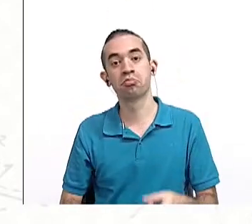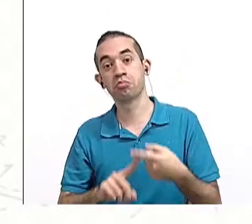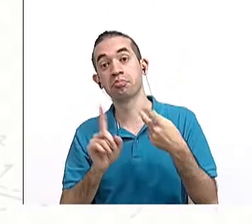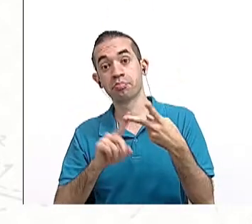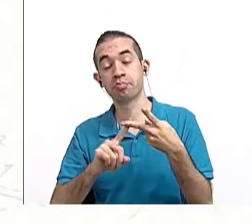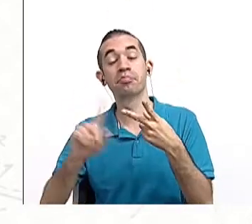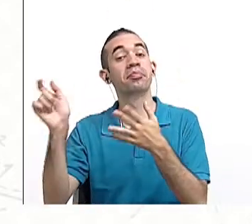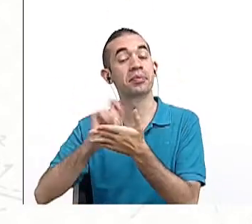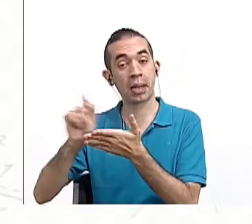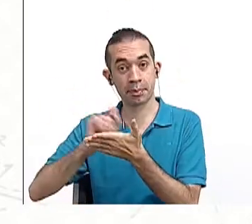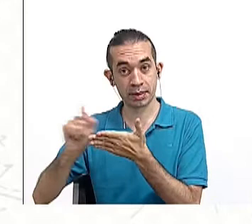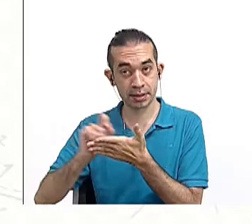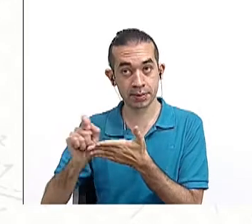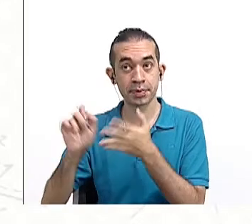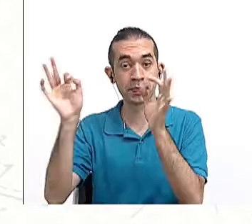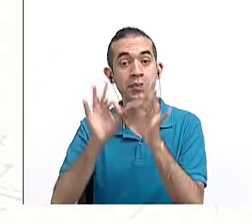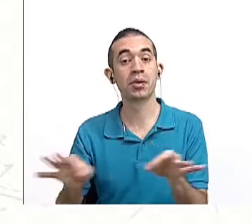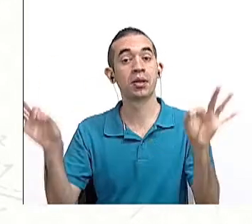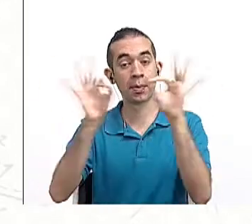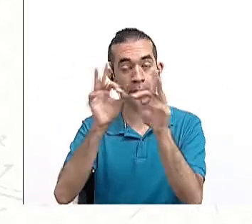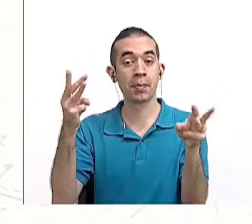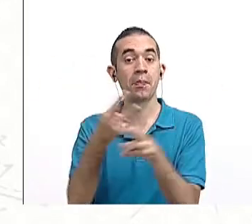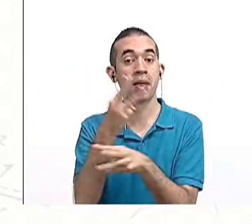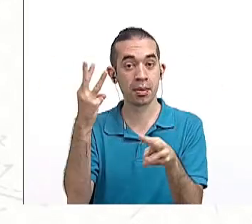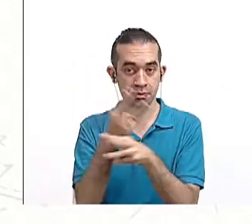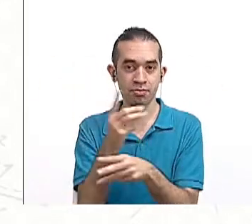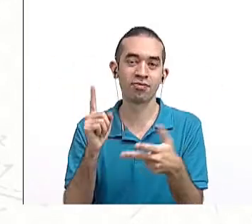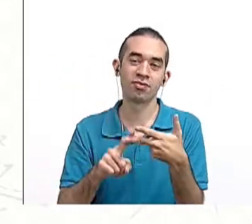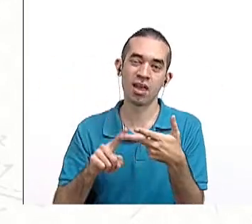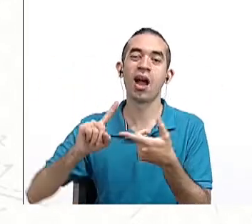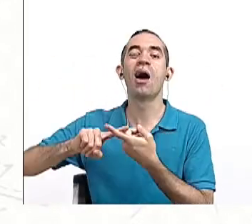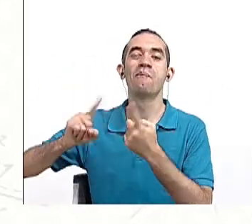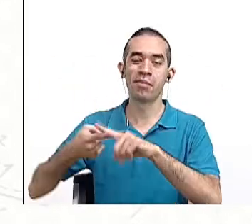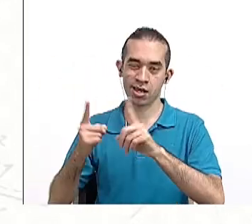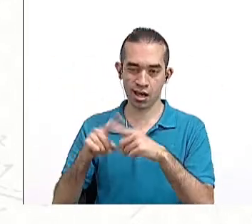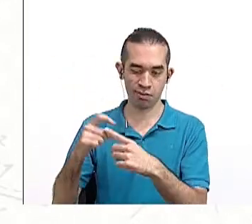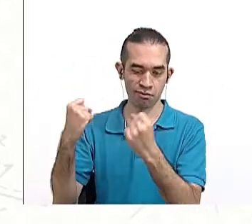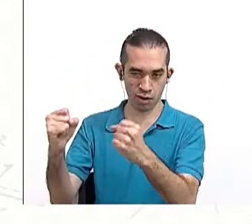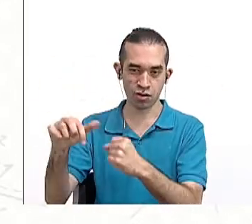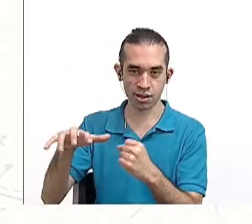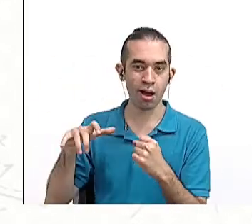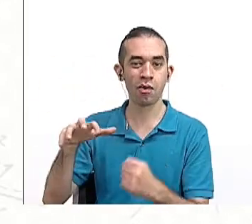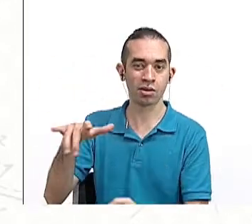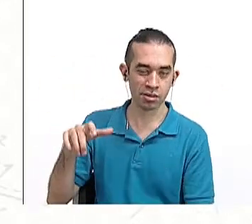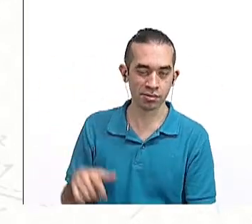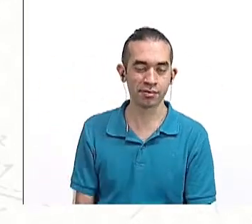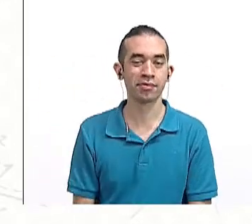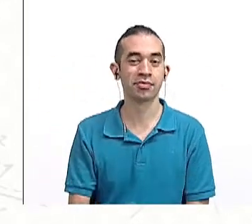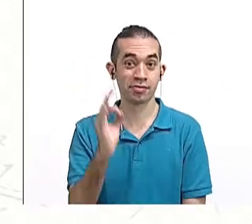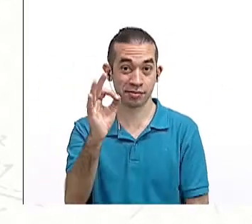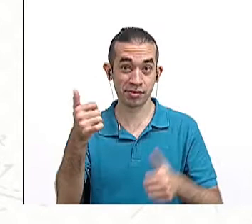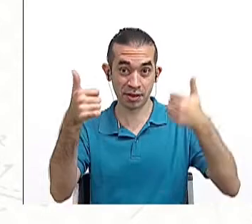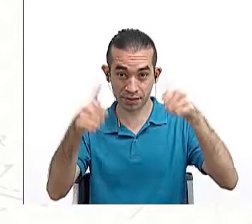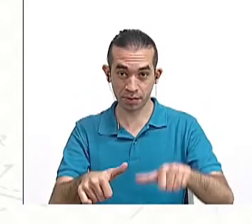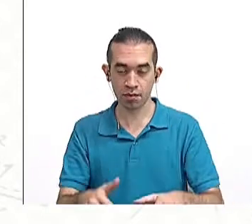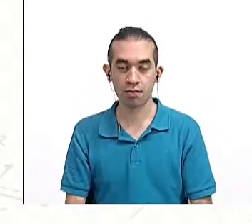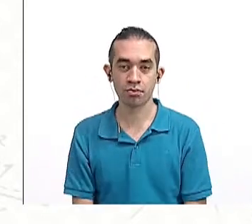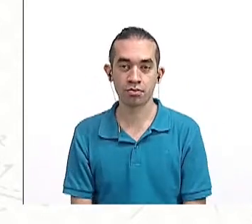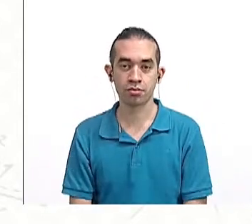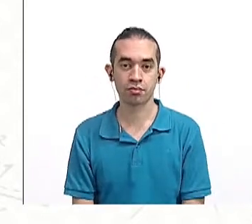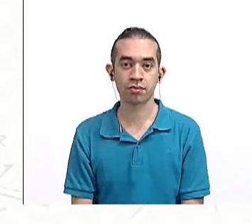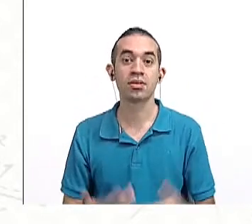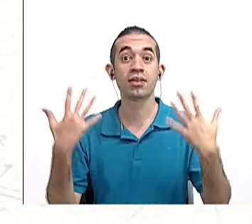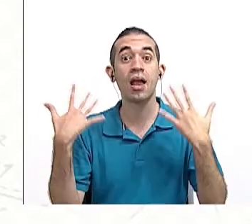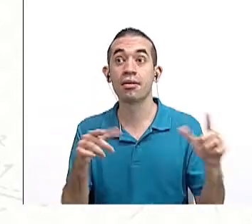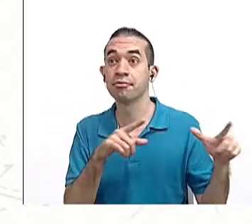porque el lápiz es primordial en matemáticas y nuestra gran amiga la poderosa calculadora de acuerdo georges y con todo esto